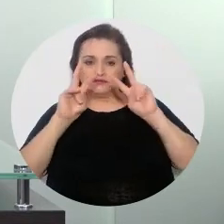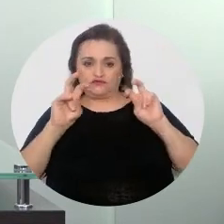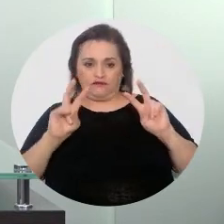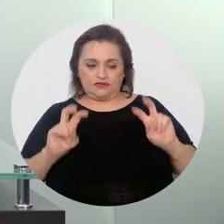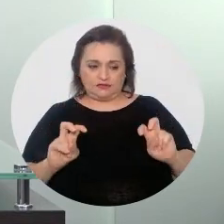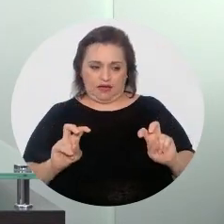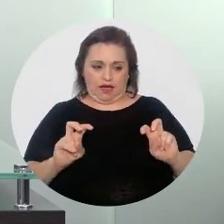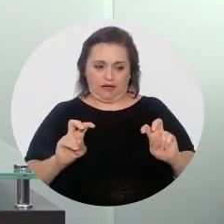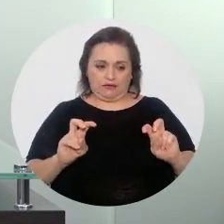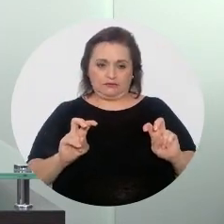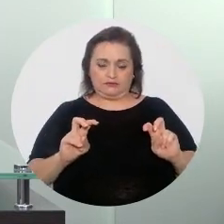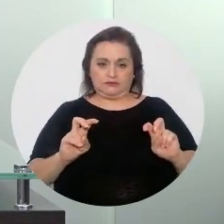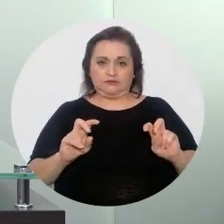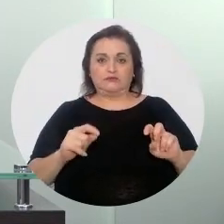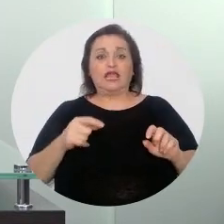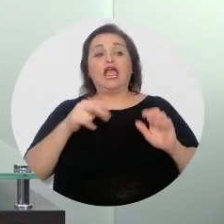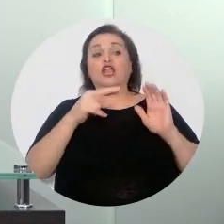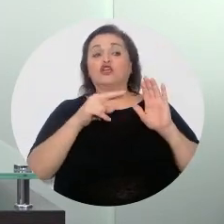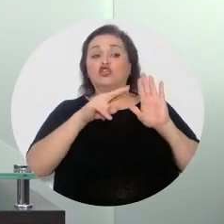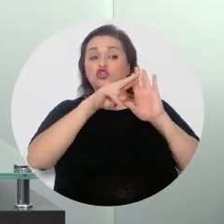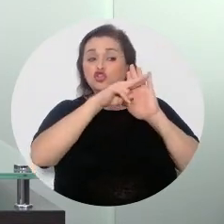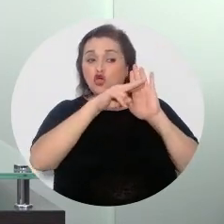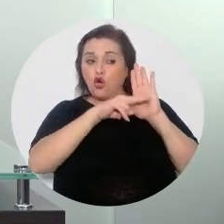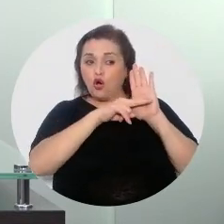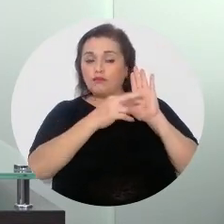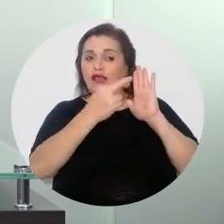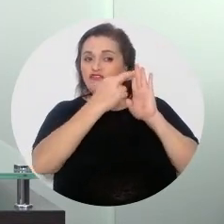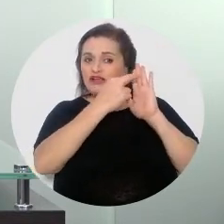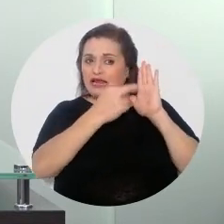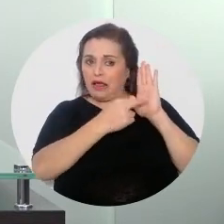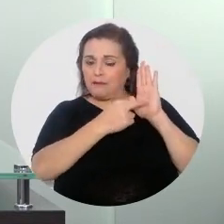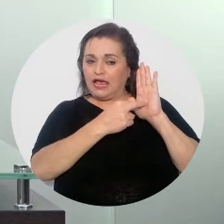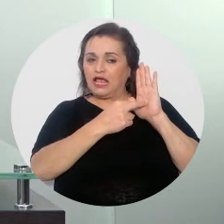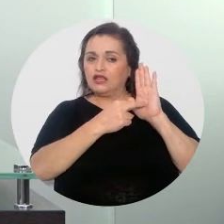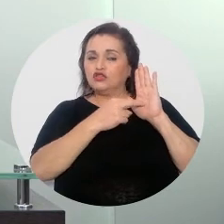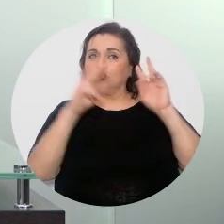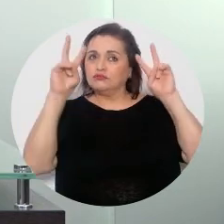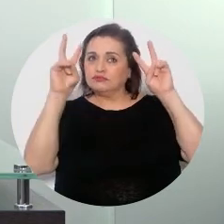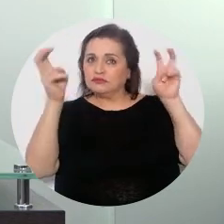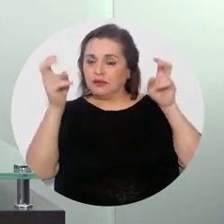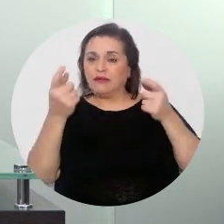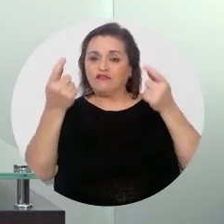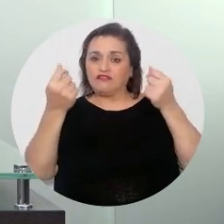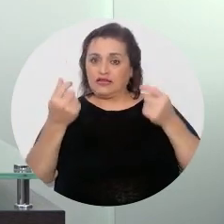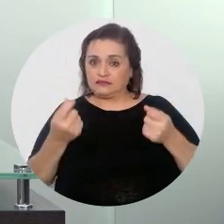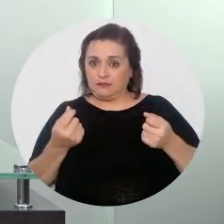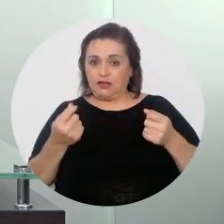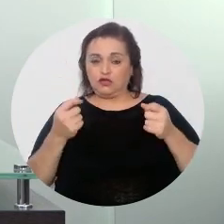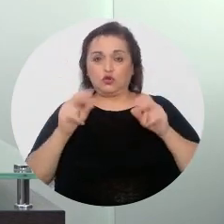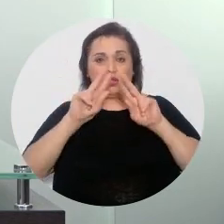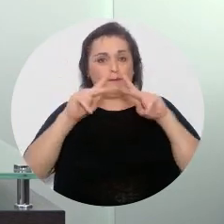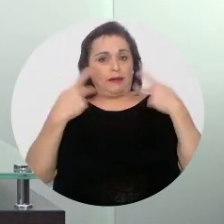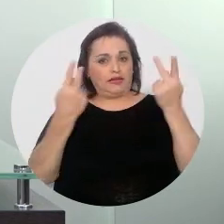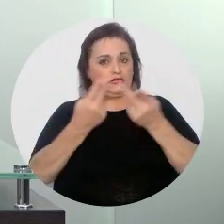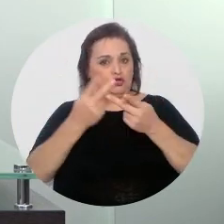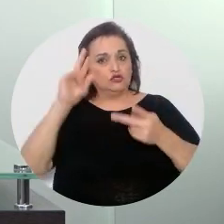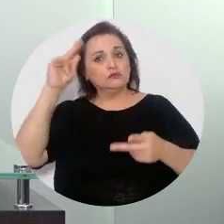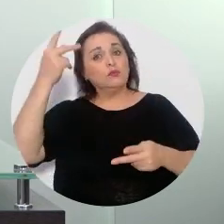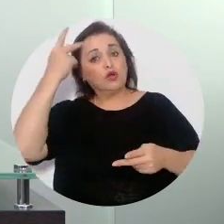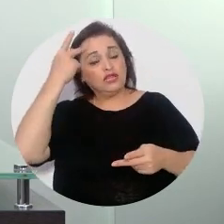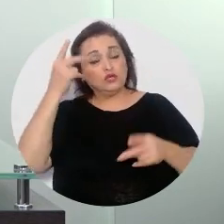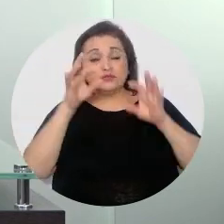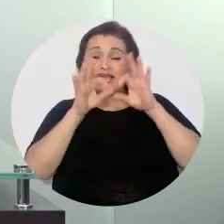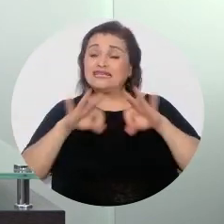parece, revisar lo que al respecto se norma en el reglamento sobre el financiamiento de los partidos